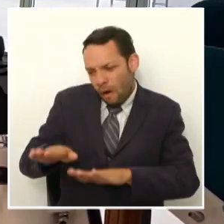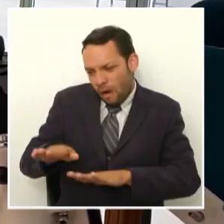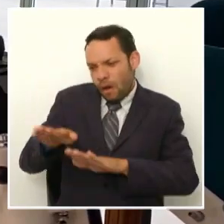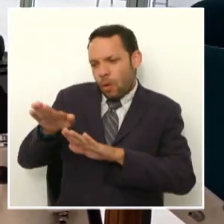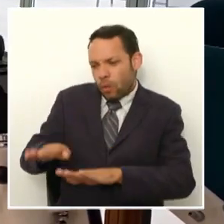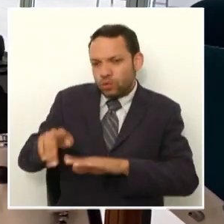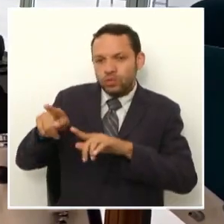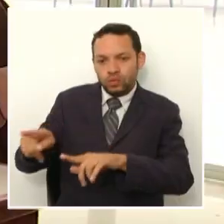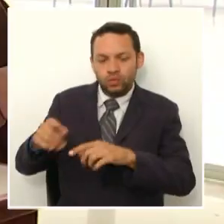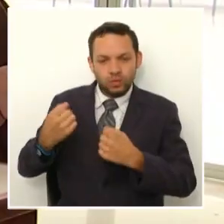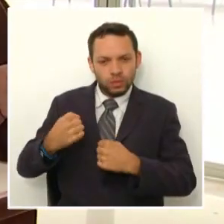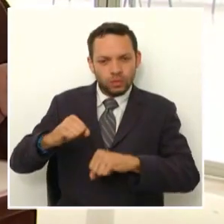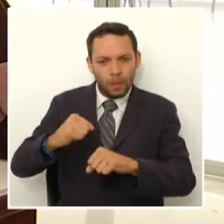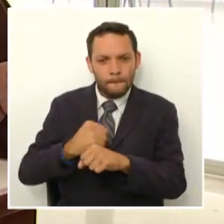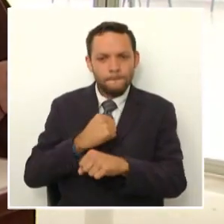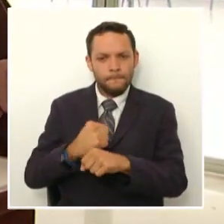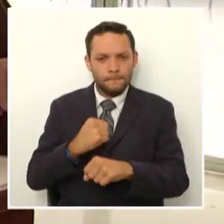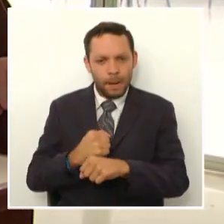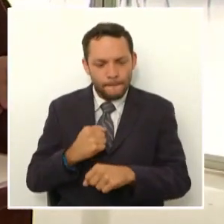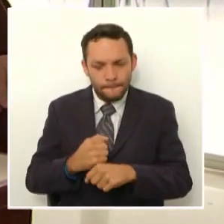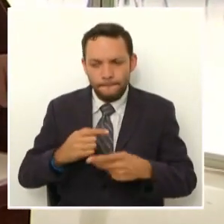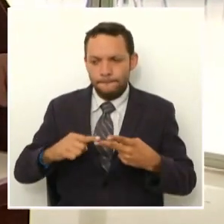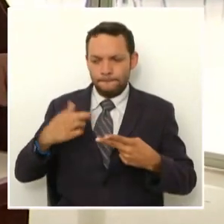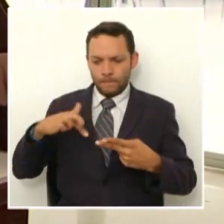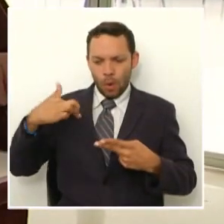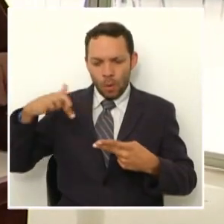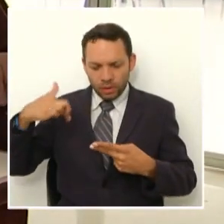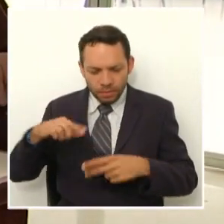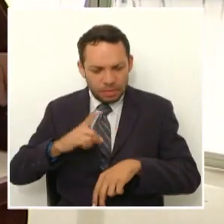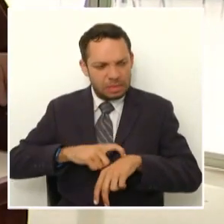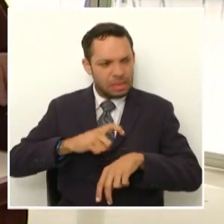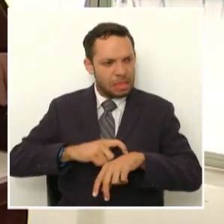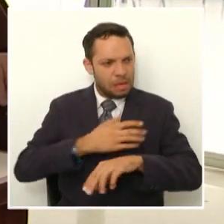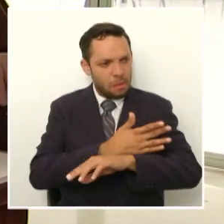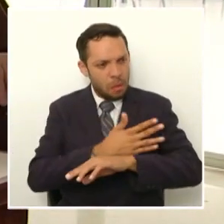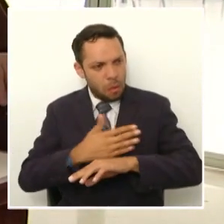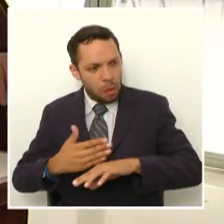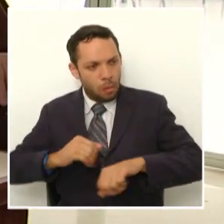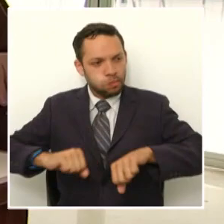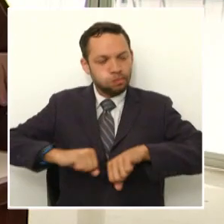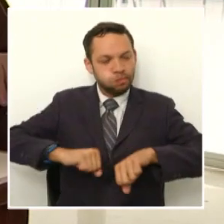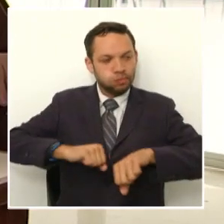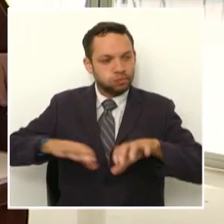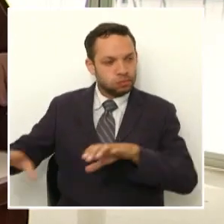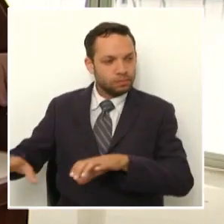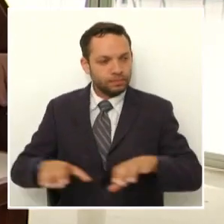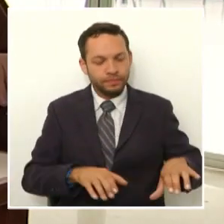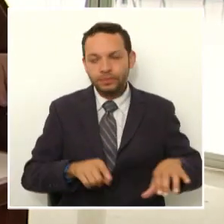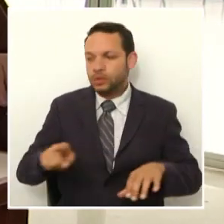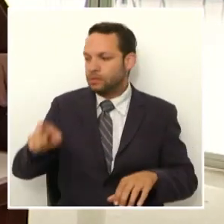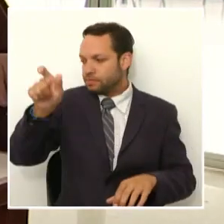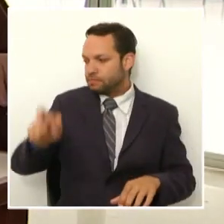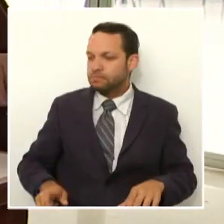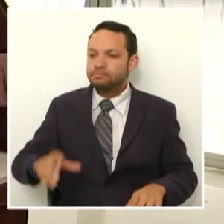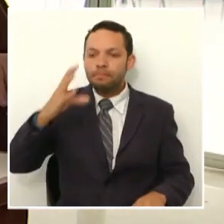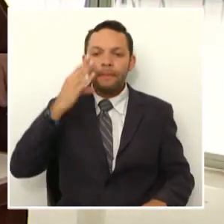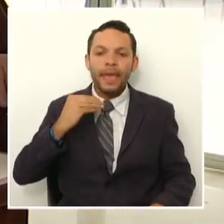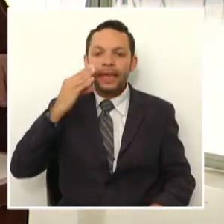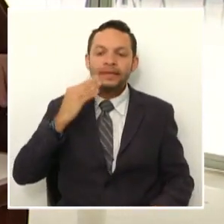esfuerzo académico, profesional, humano y de tiempo que ha hecho el doctor Bernardo Ocampo durante toda su